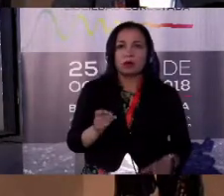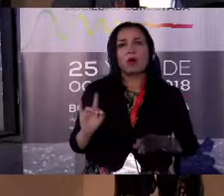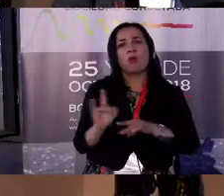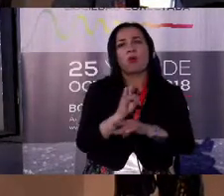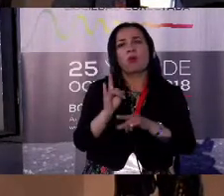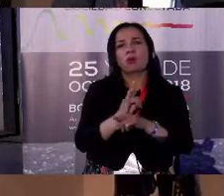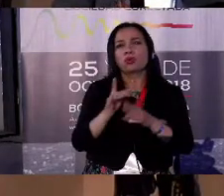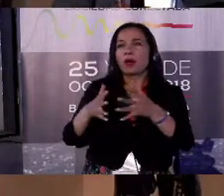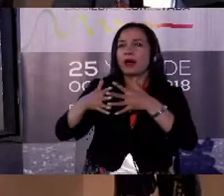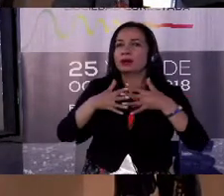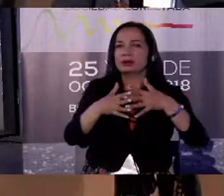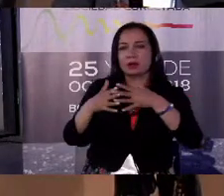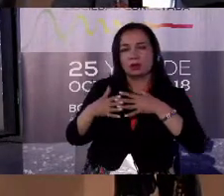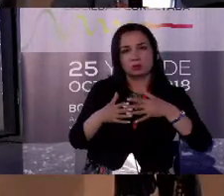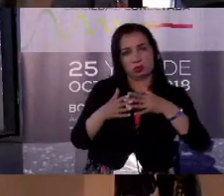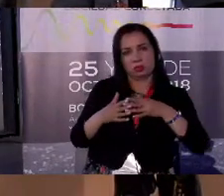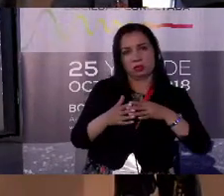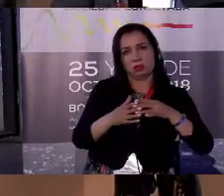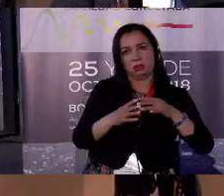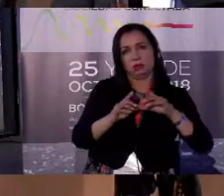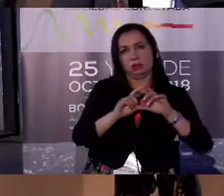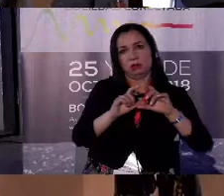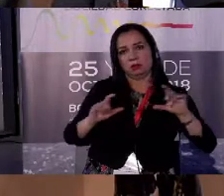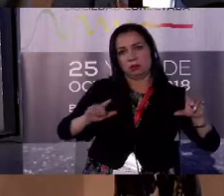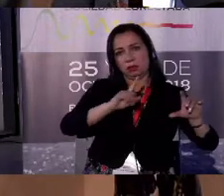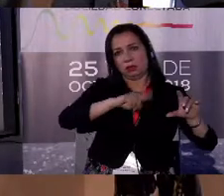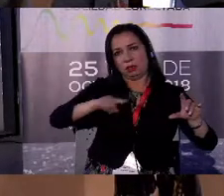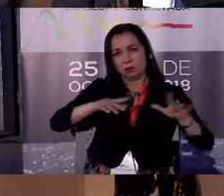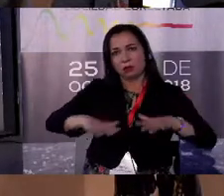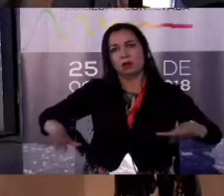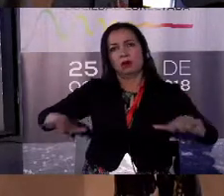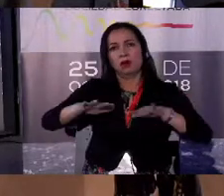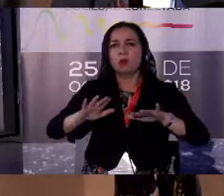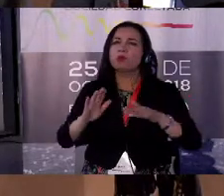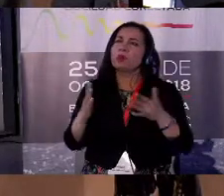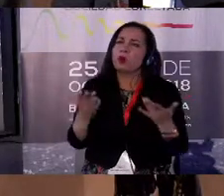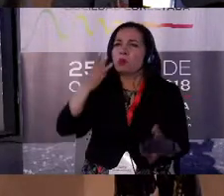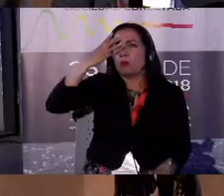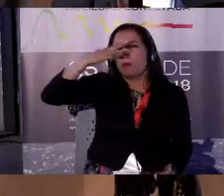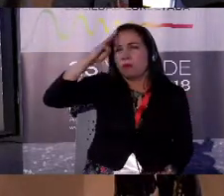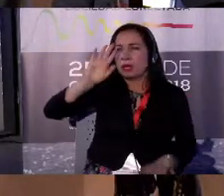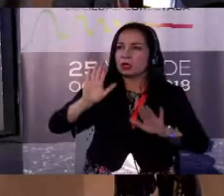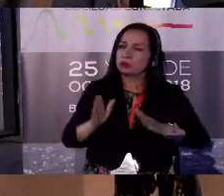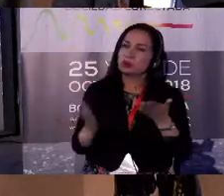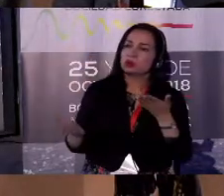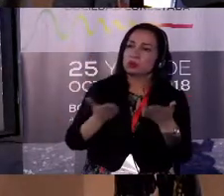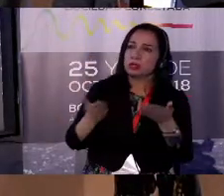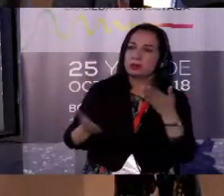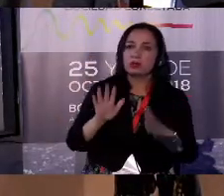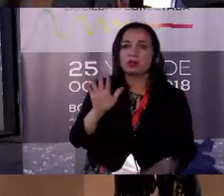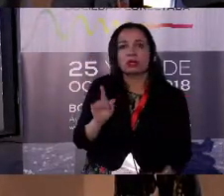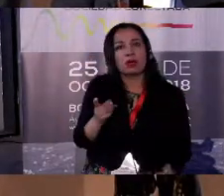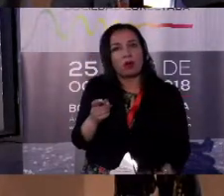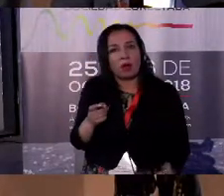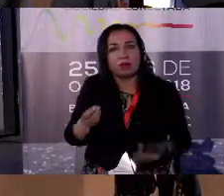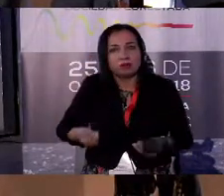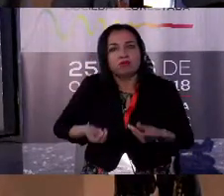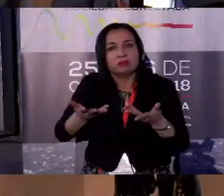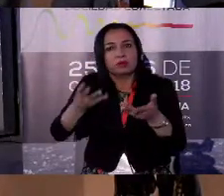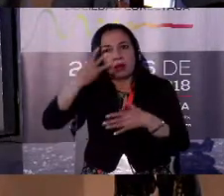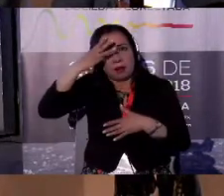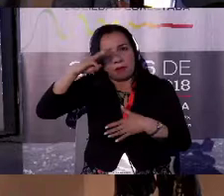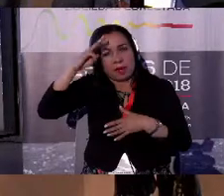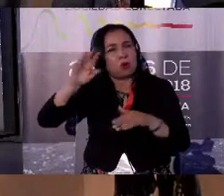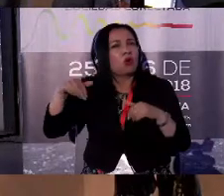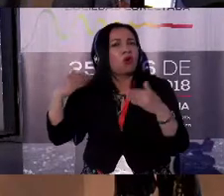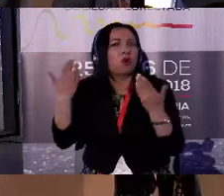on Mexico? How do you see the 5G service evolving there? Mexico was the first country, well, together with Colombia, but to